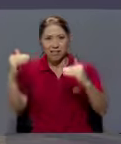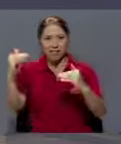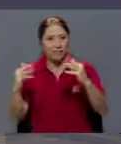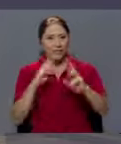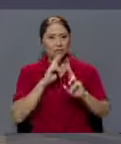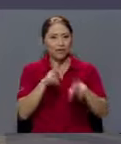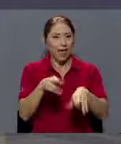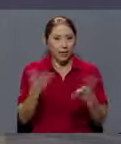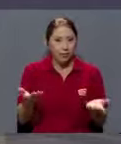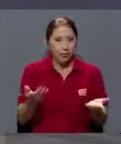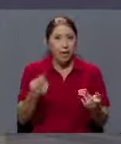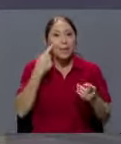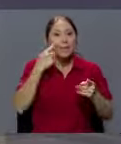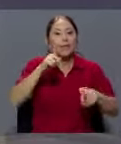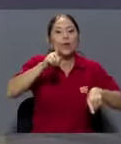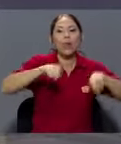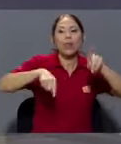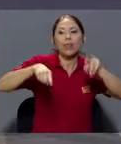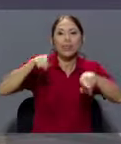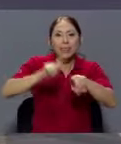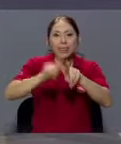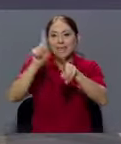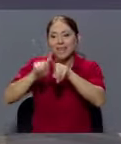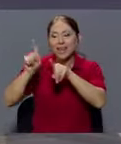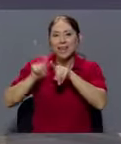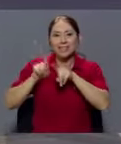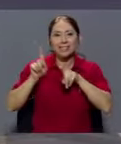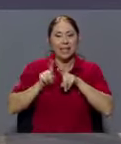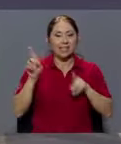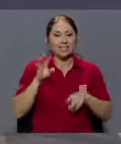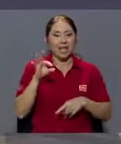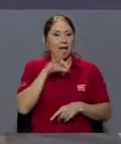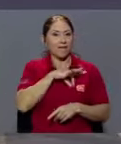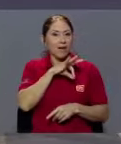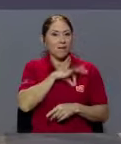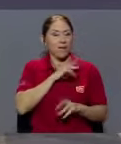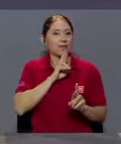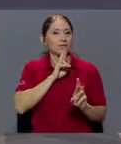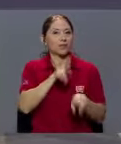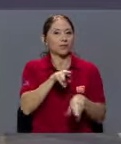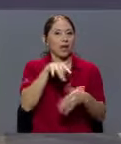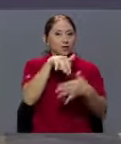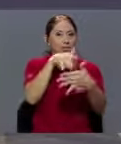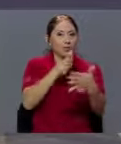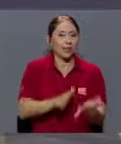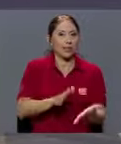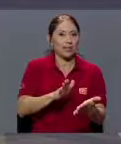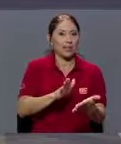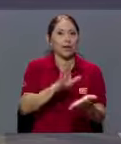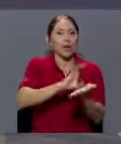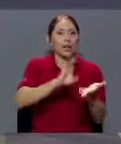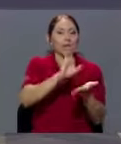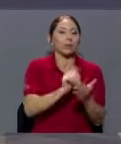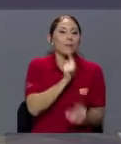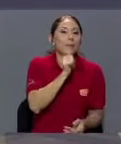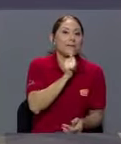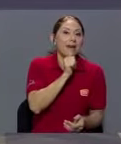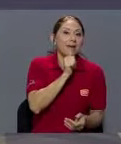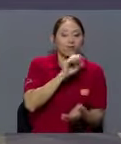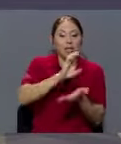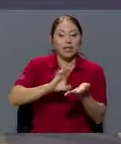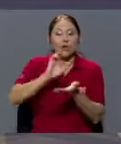resultados, registrándose diferencias a favor de los resultados de los estudiantes de colegios